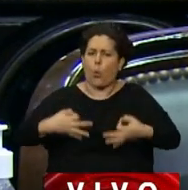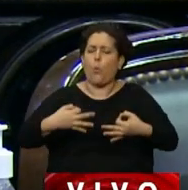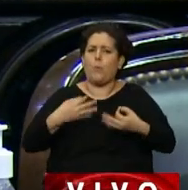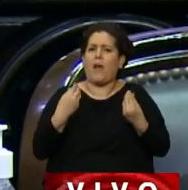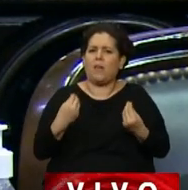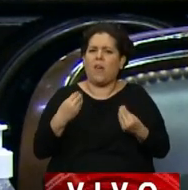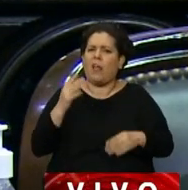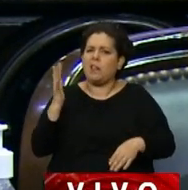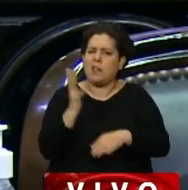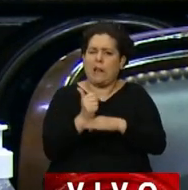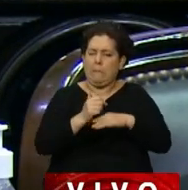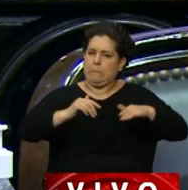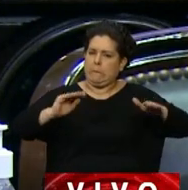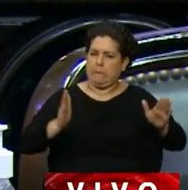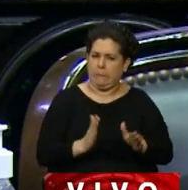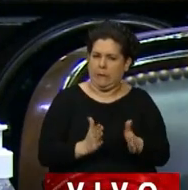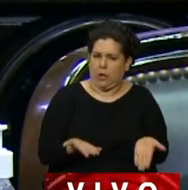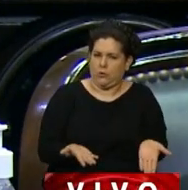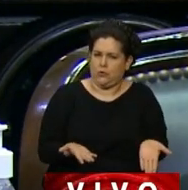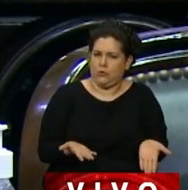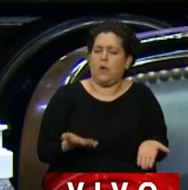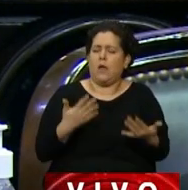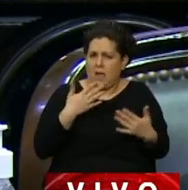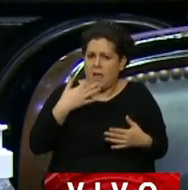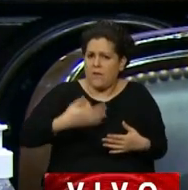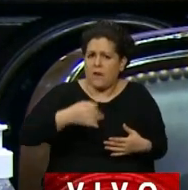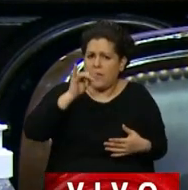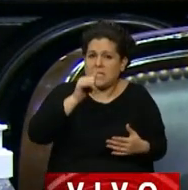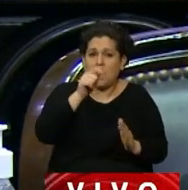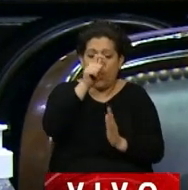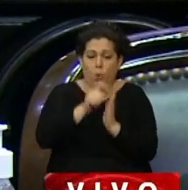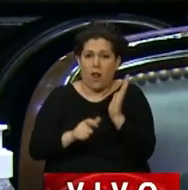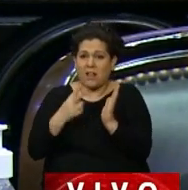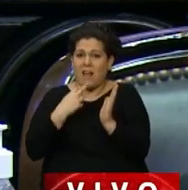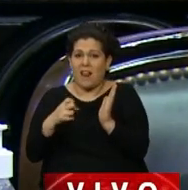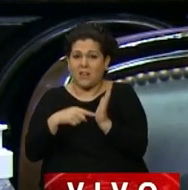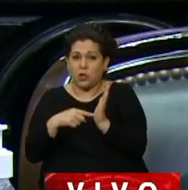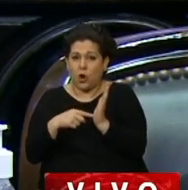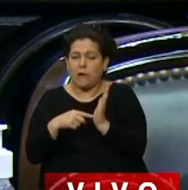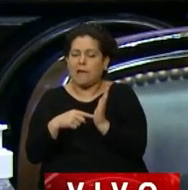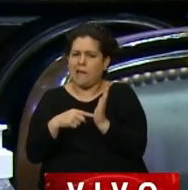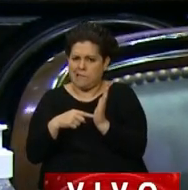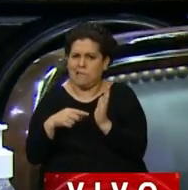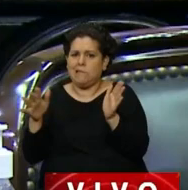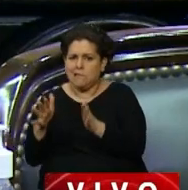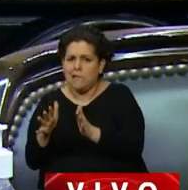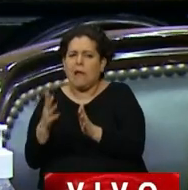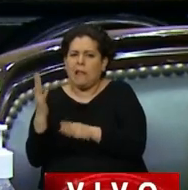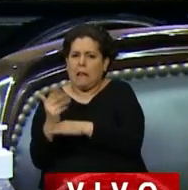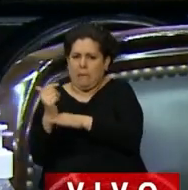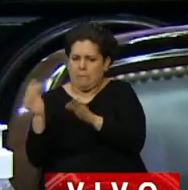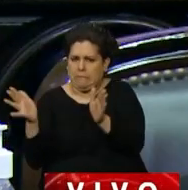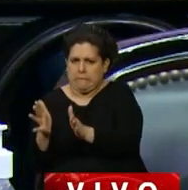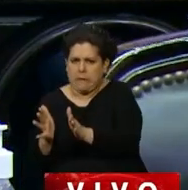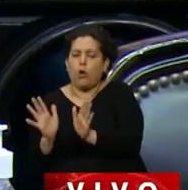las menos trampas posibles. Es cierto que con la boleta electrónica no vamos a erradicar el clientelismo, pero sí lo vamos a alejar.